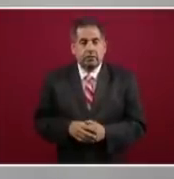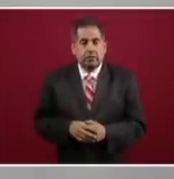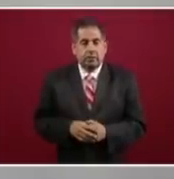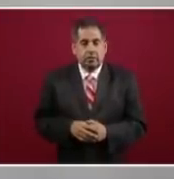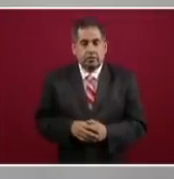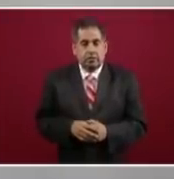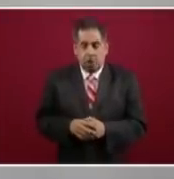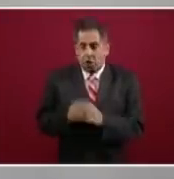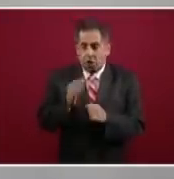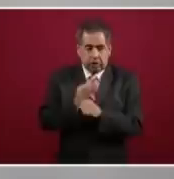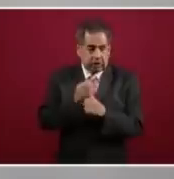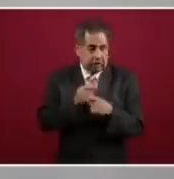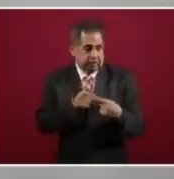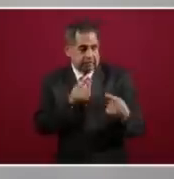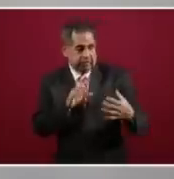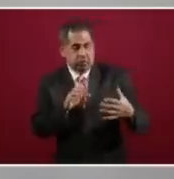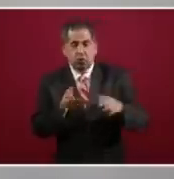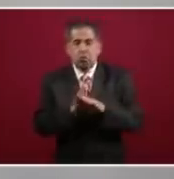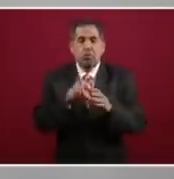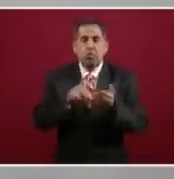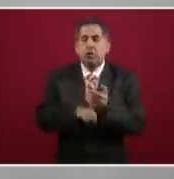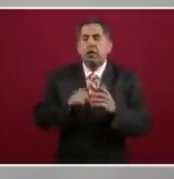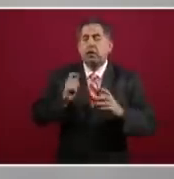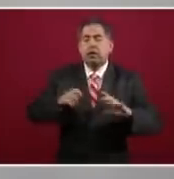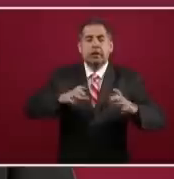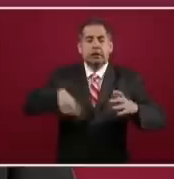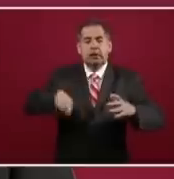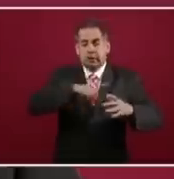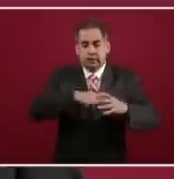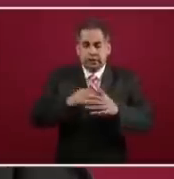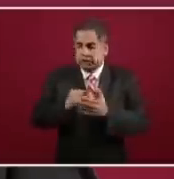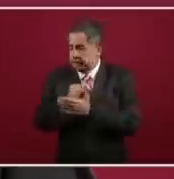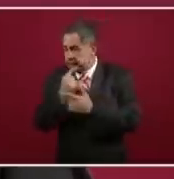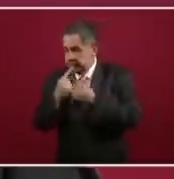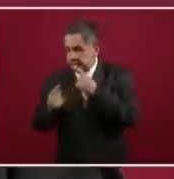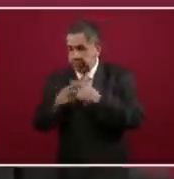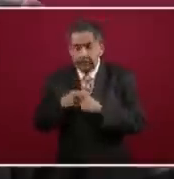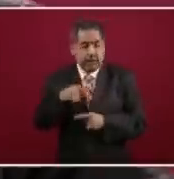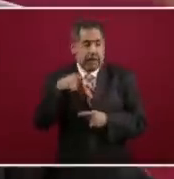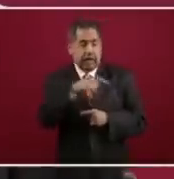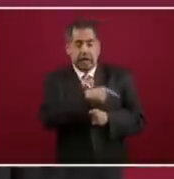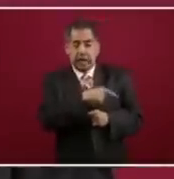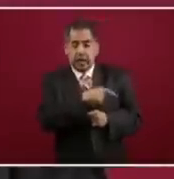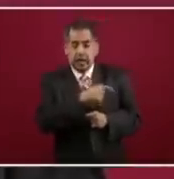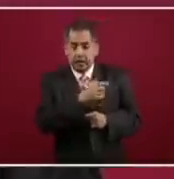enfrentando situaciones están decidiendo saleh